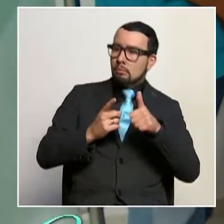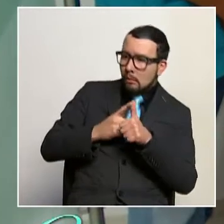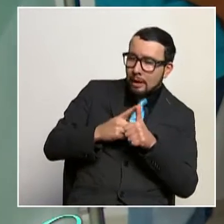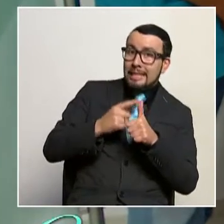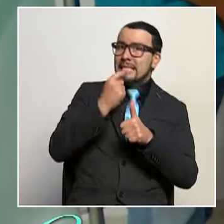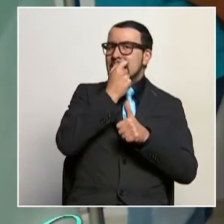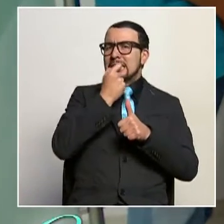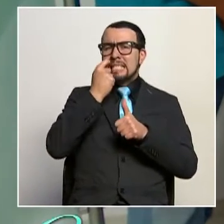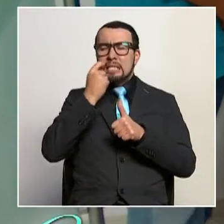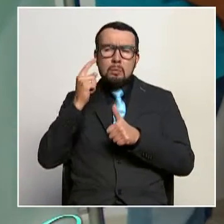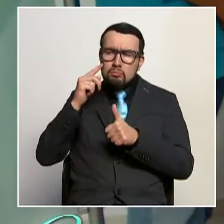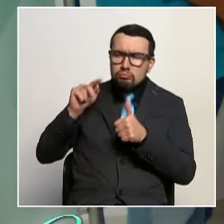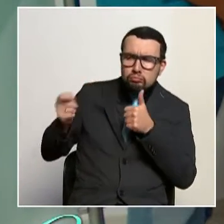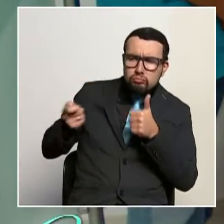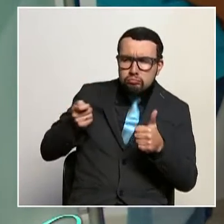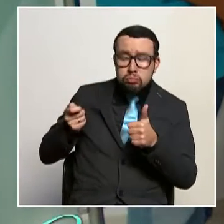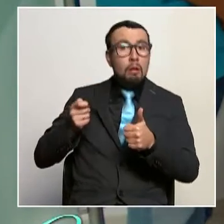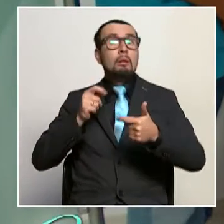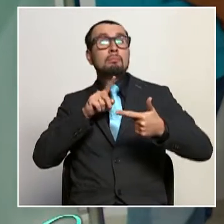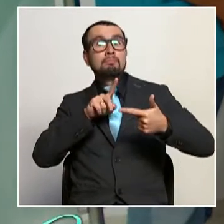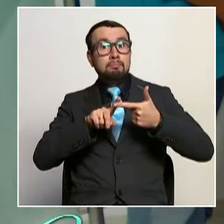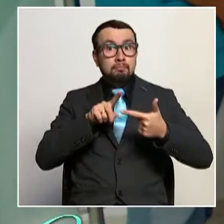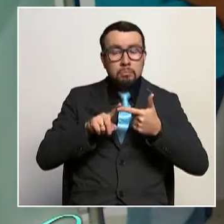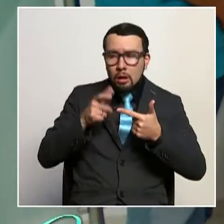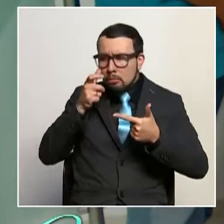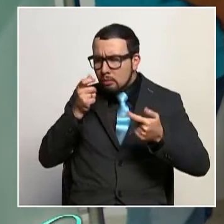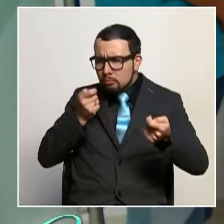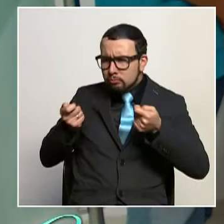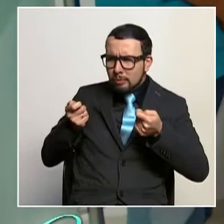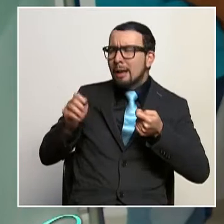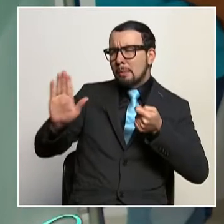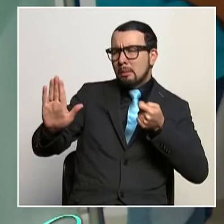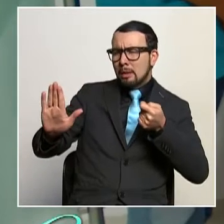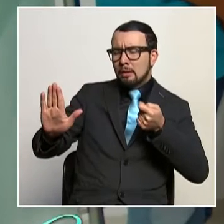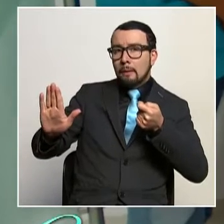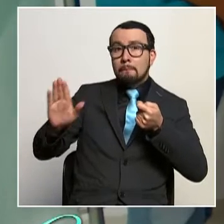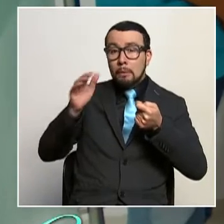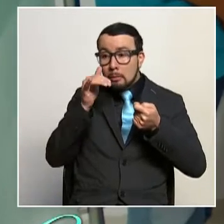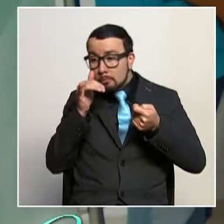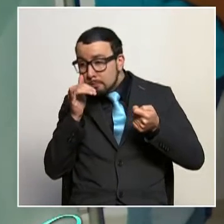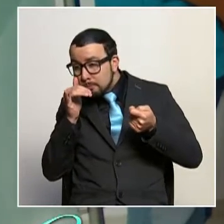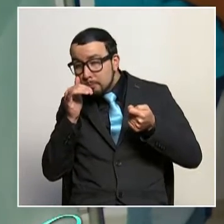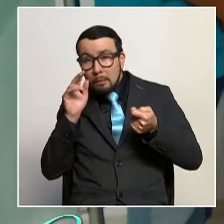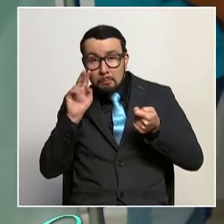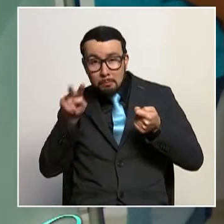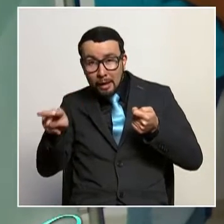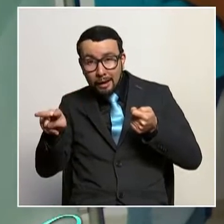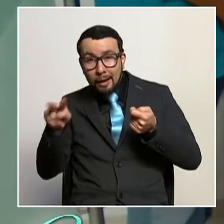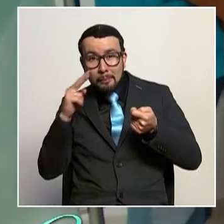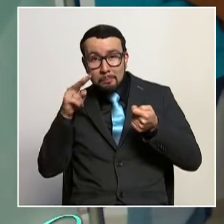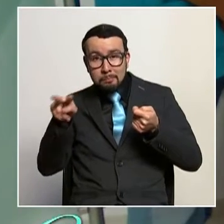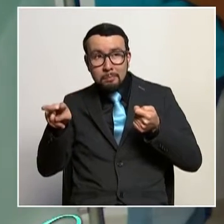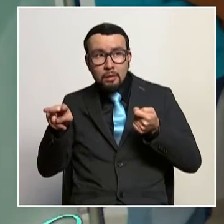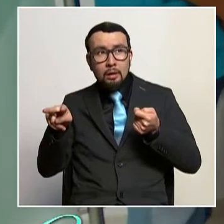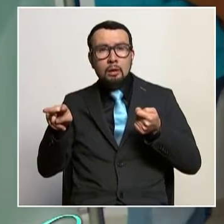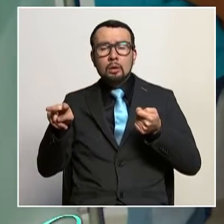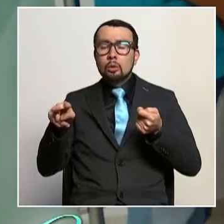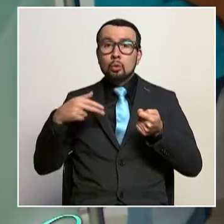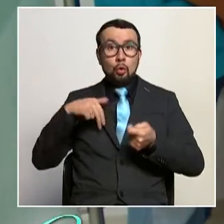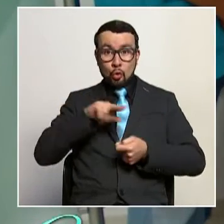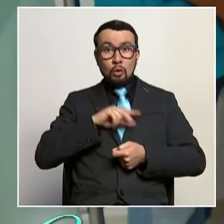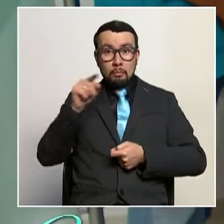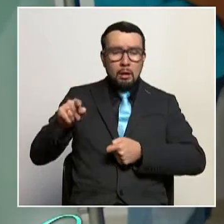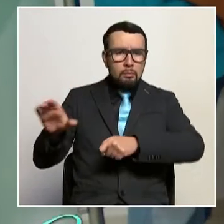odontóloga neurofocal? Termina siendo evaluado, esperemos un momentico para que la gente vea este procedimiento, porque nosotros no editamos